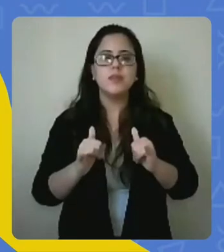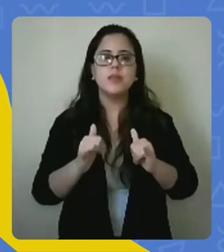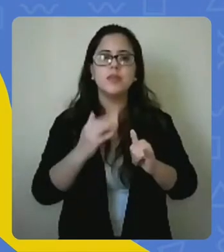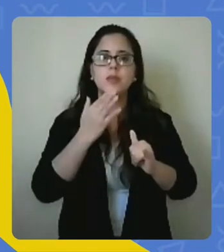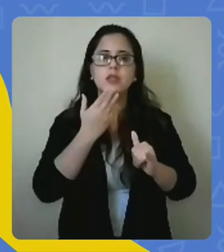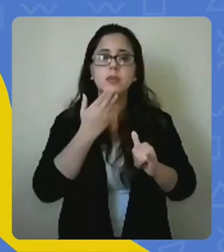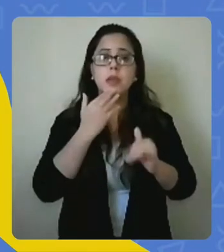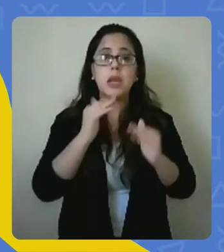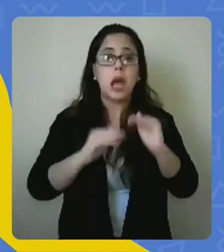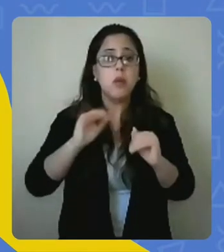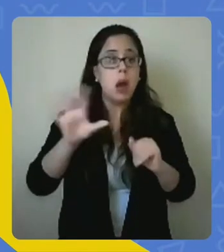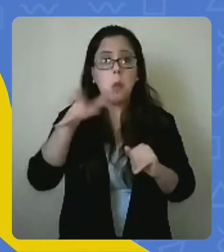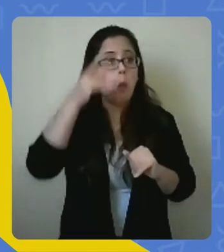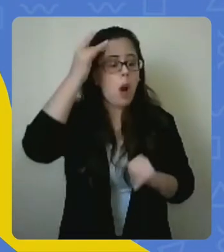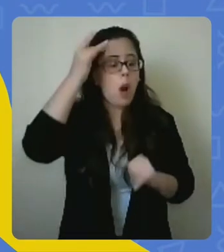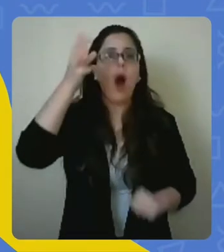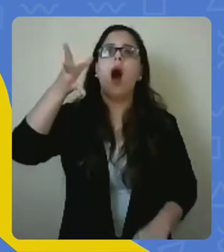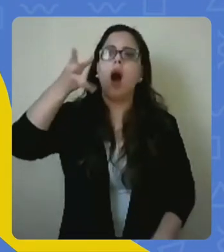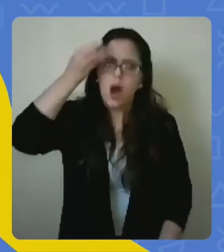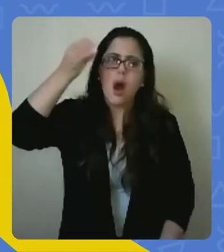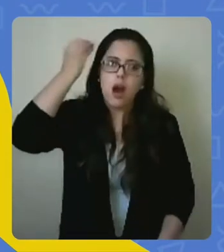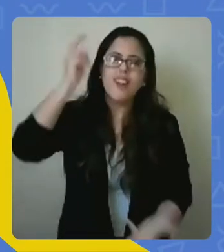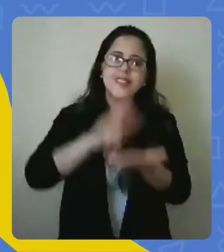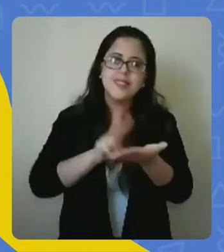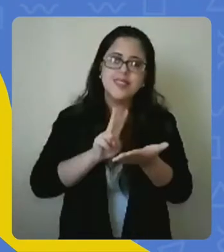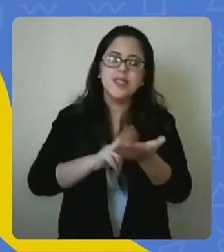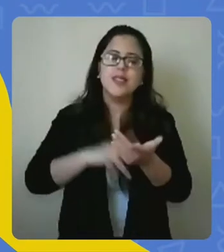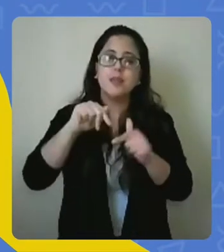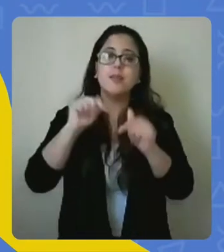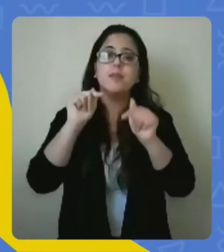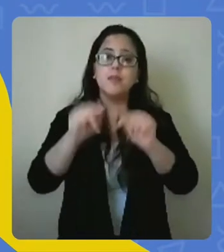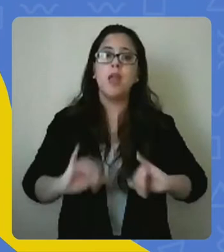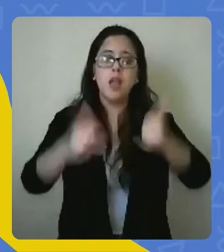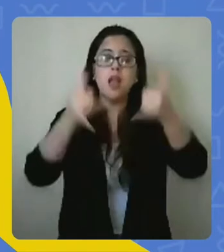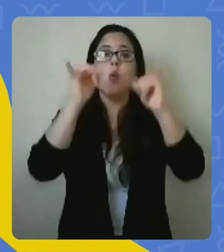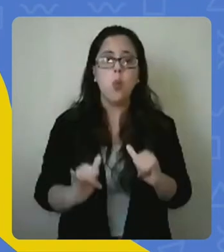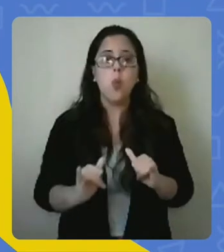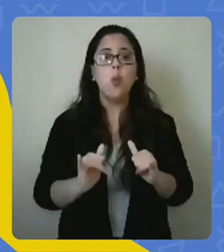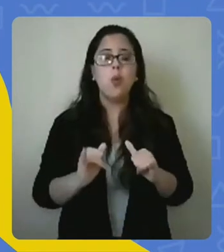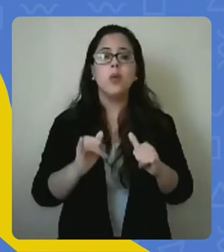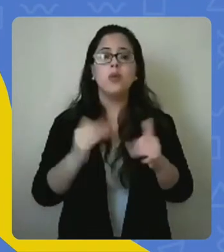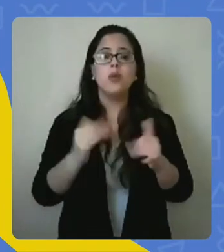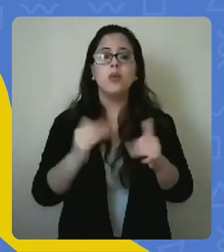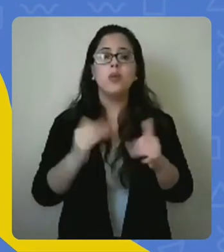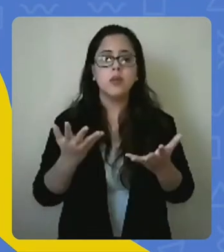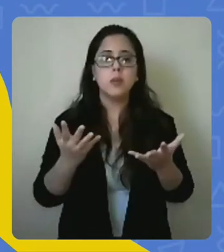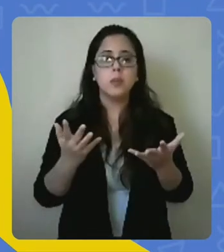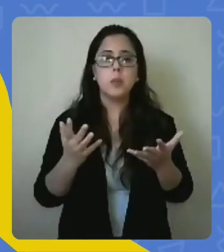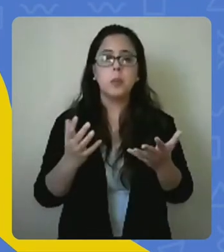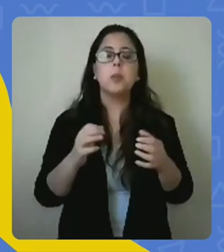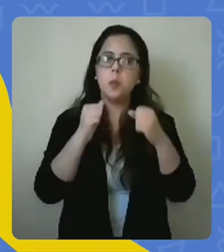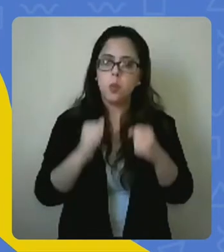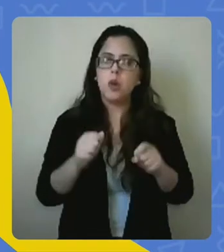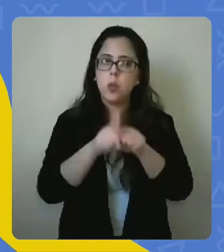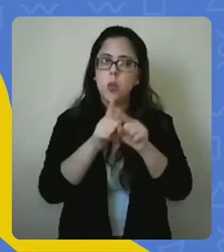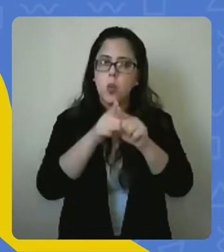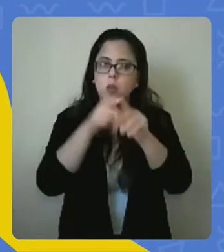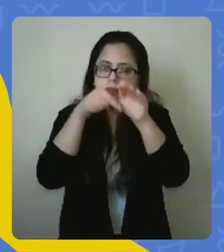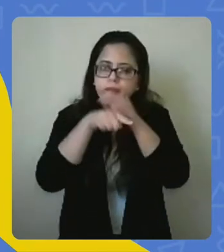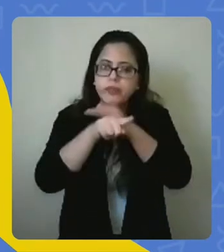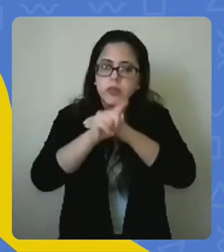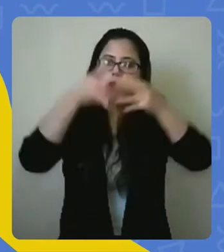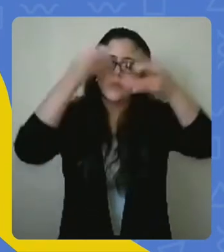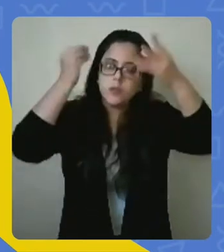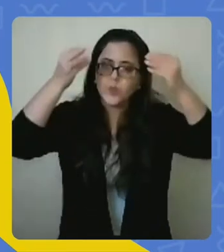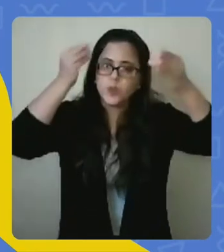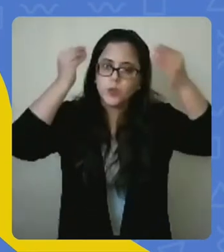que está aprendiendo, ¿no? Pero para que el juego pueda profundizar en aprendizajes,